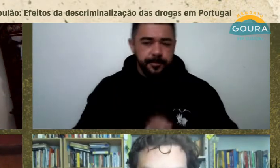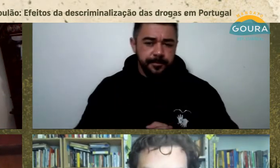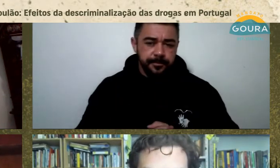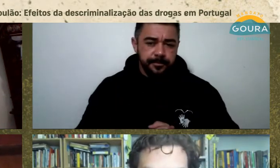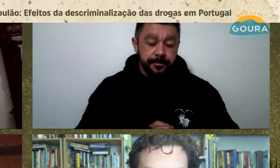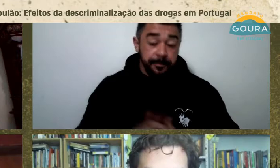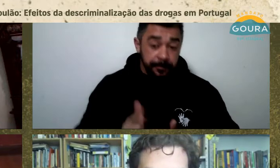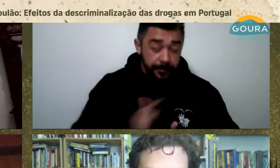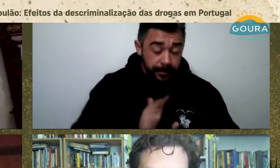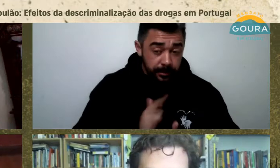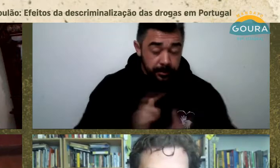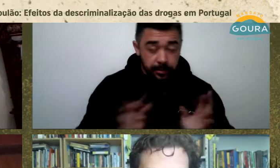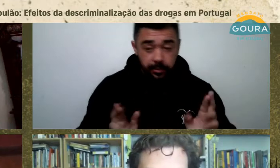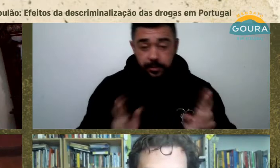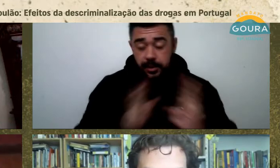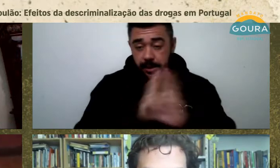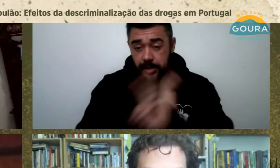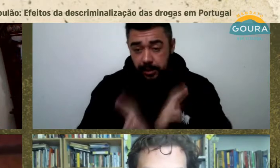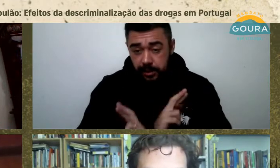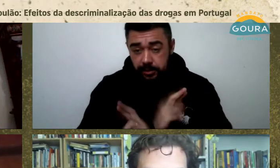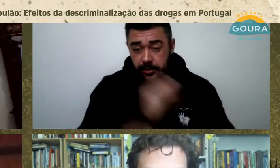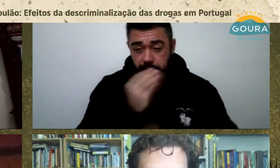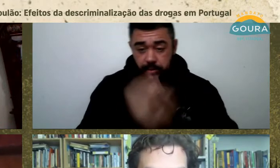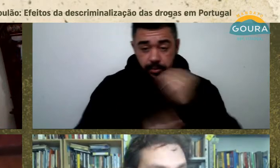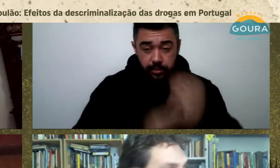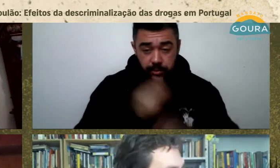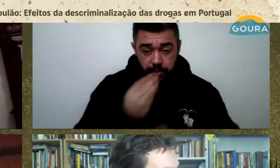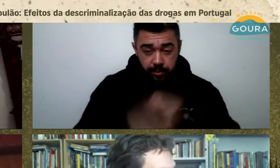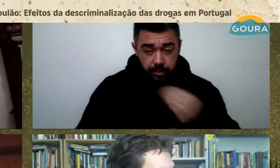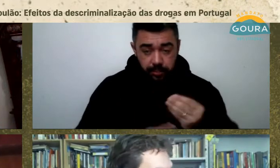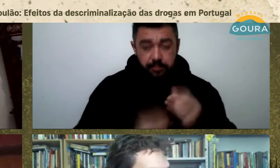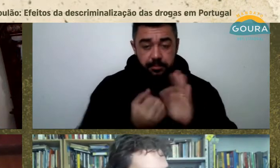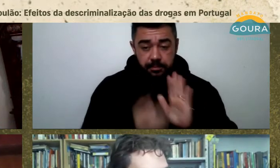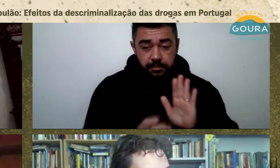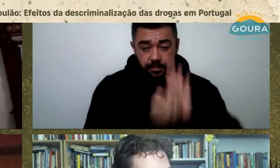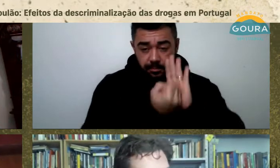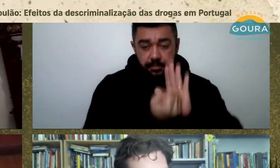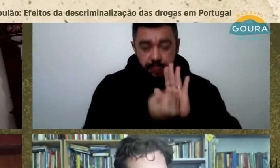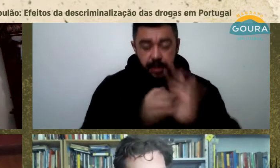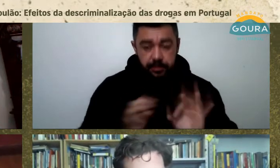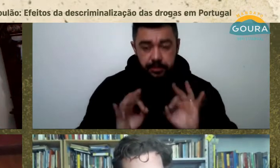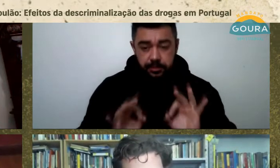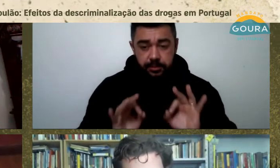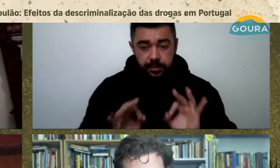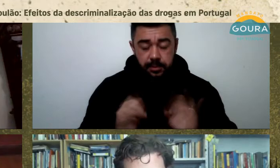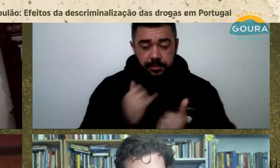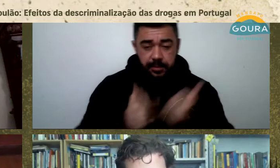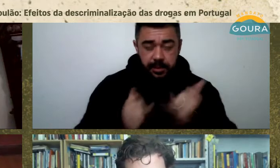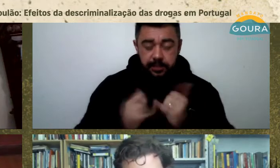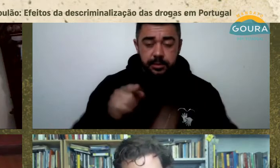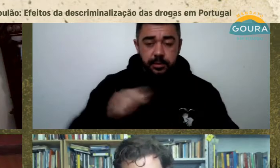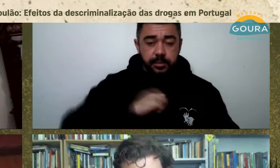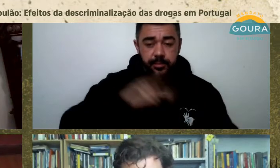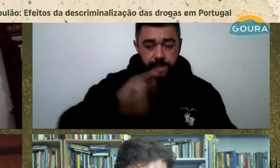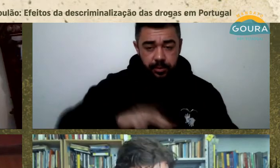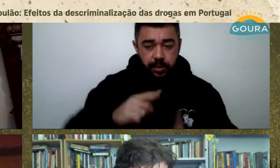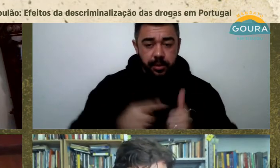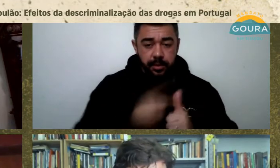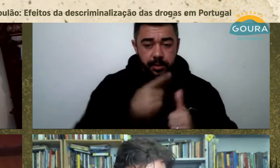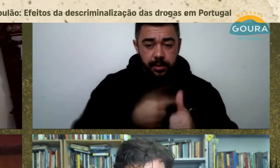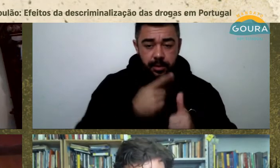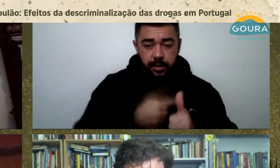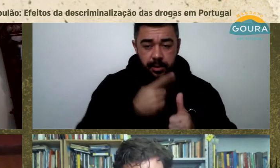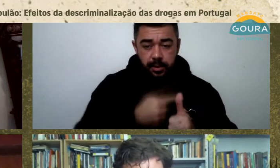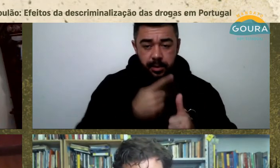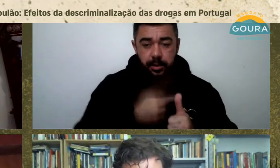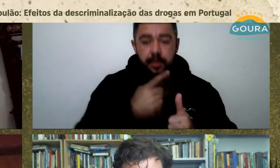una relación de marcos legales muy parecidos con Portugal. Por lo tanto, lo primero que quiero decir es que a nosotros también